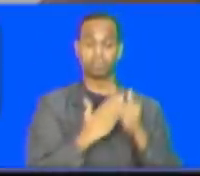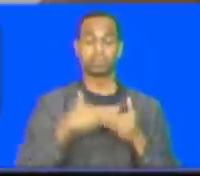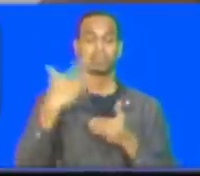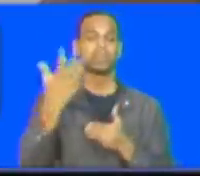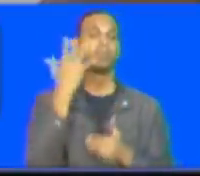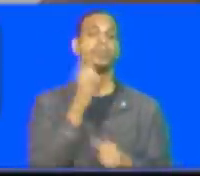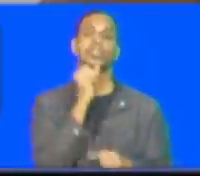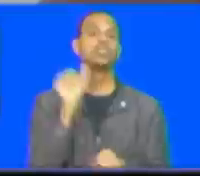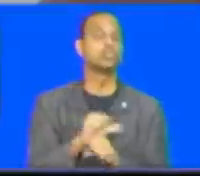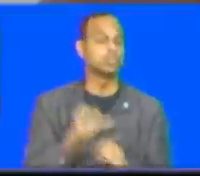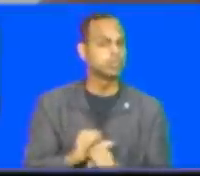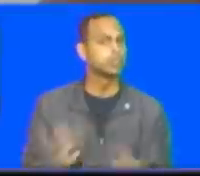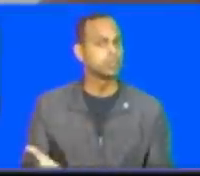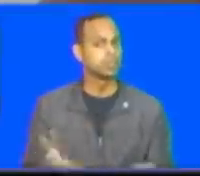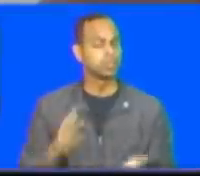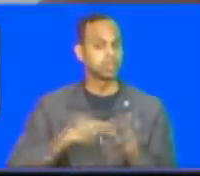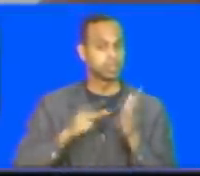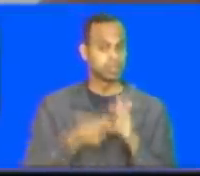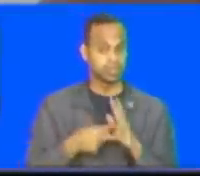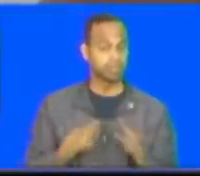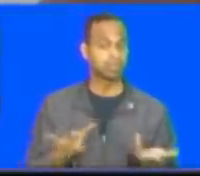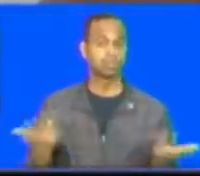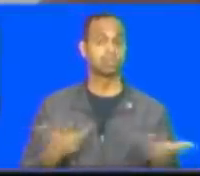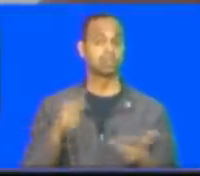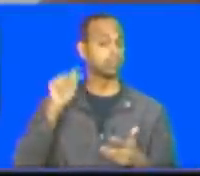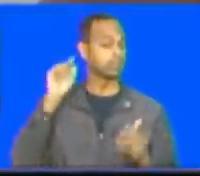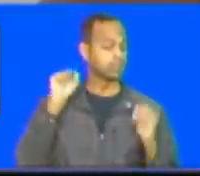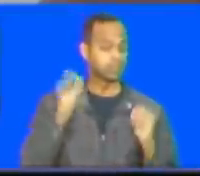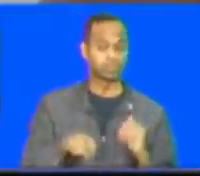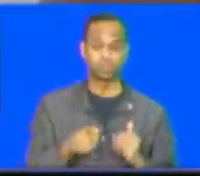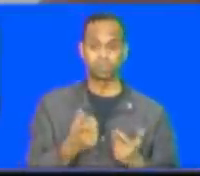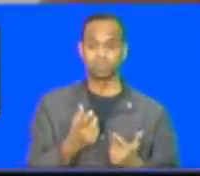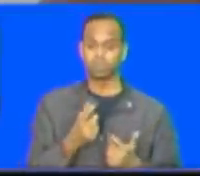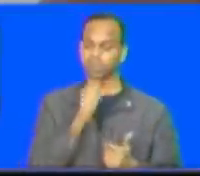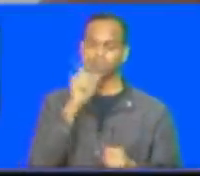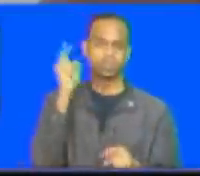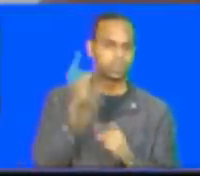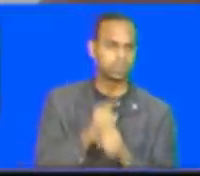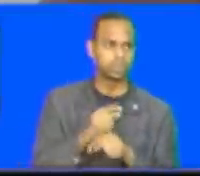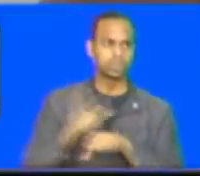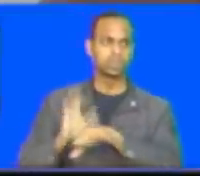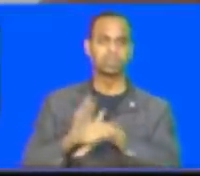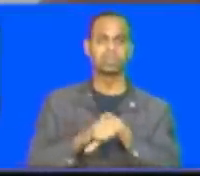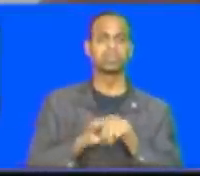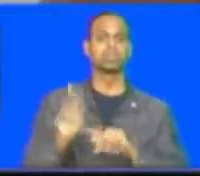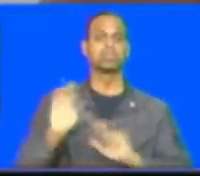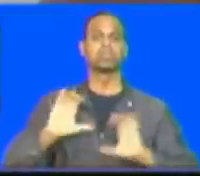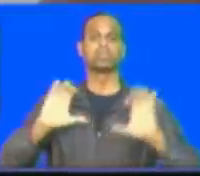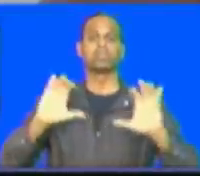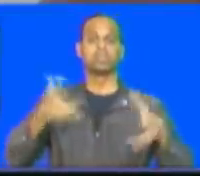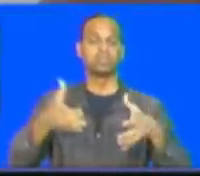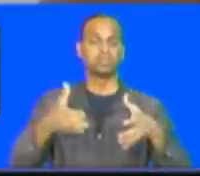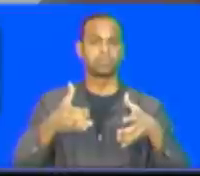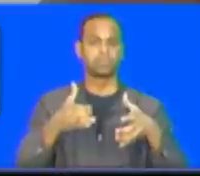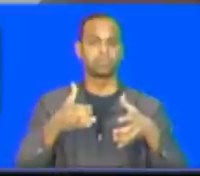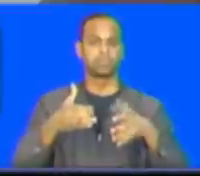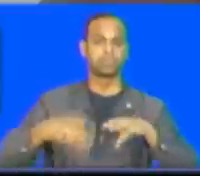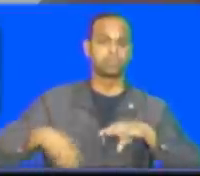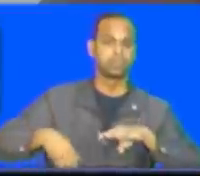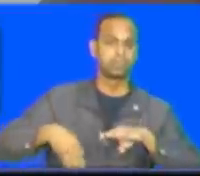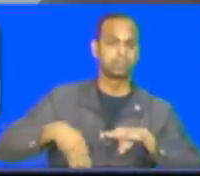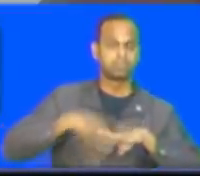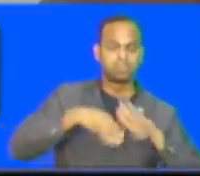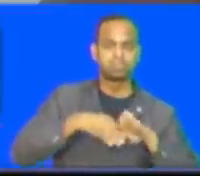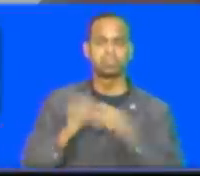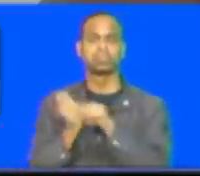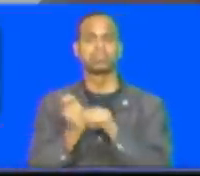hay trabajo ni nada de eso. Es decir, que sería de una manera desatinada convocar a un partido de voleibol o de lo que sea